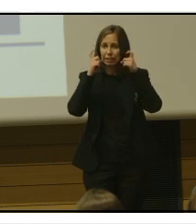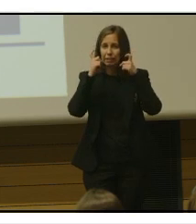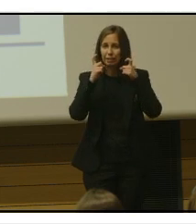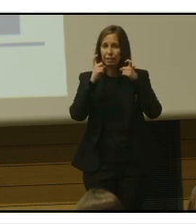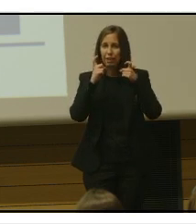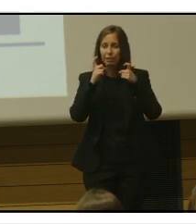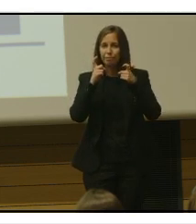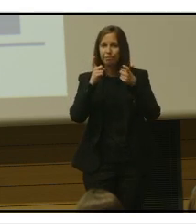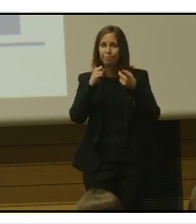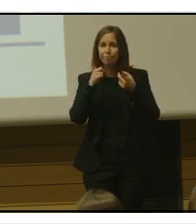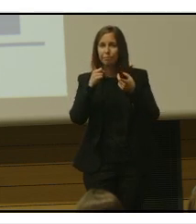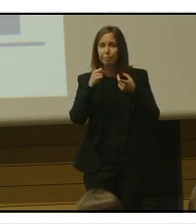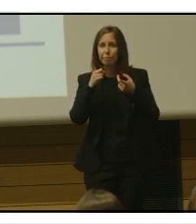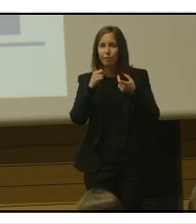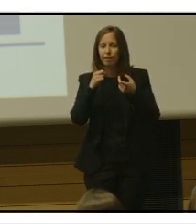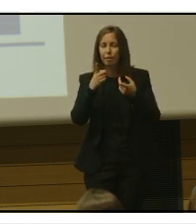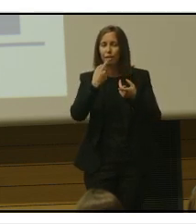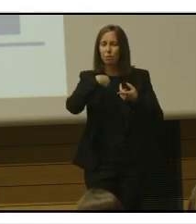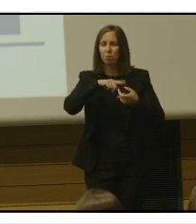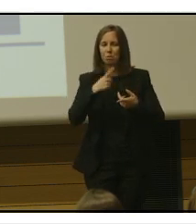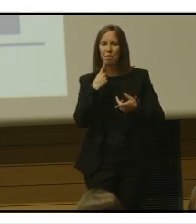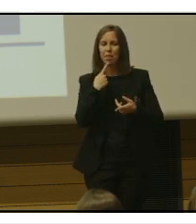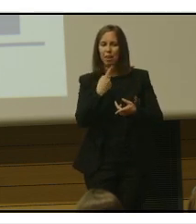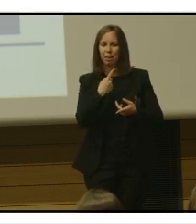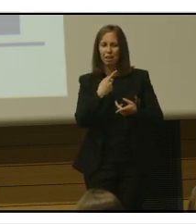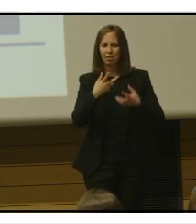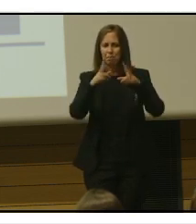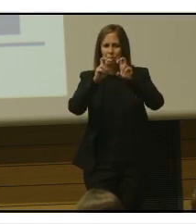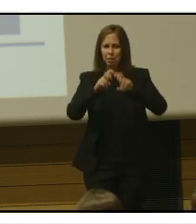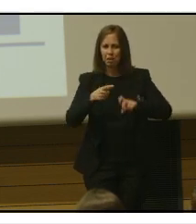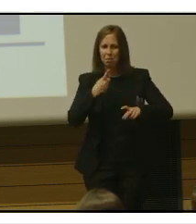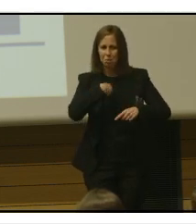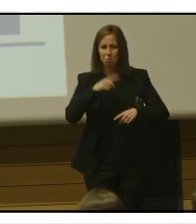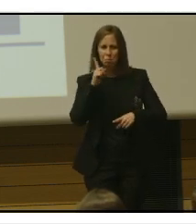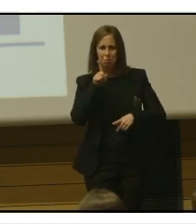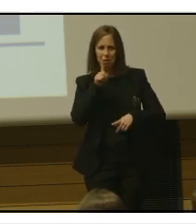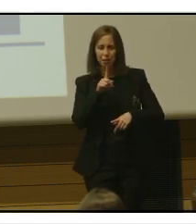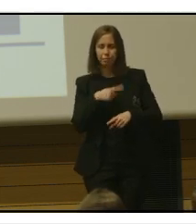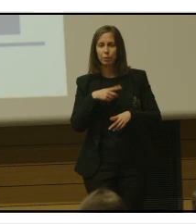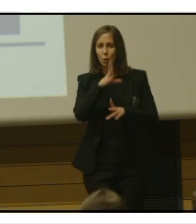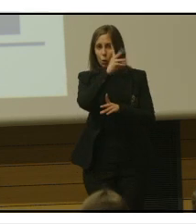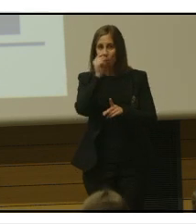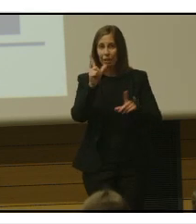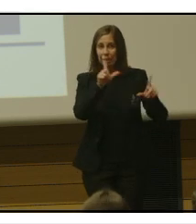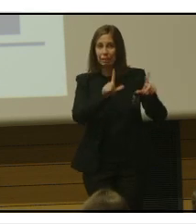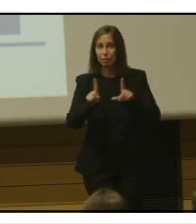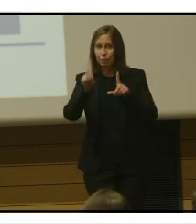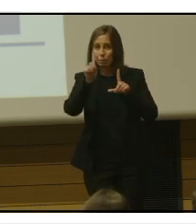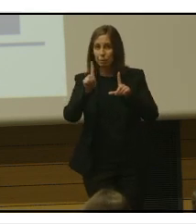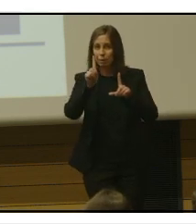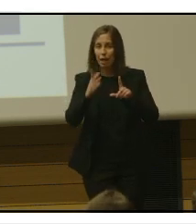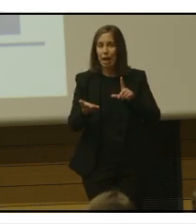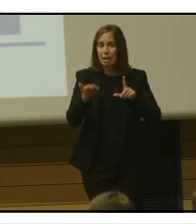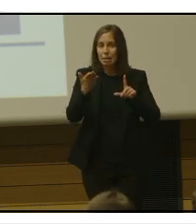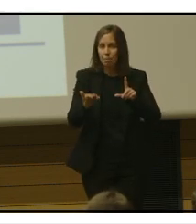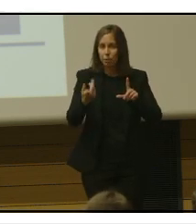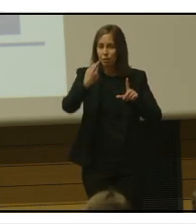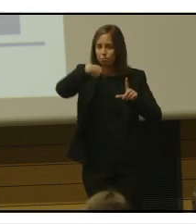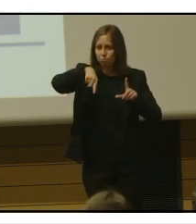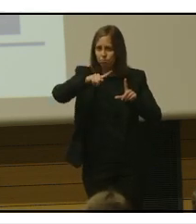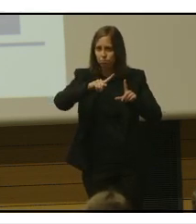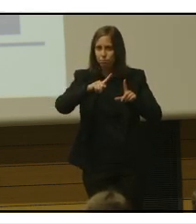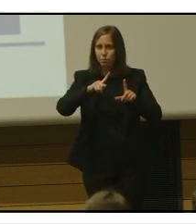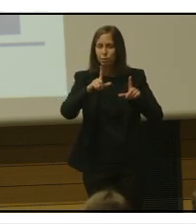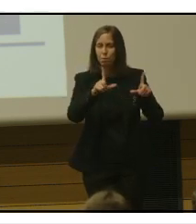desacreditar lo que se está haciendo en temas de investigación. Me he olvidado una primera diapositiva y es que es muy importante, yo creo que todos deberíamos